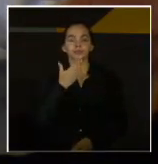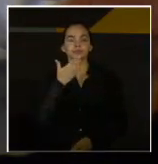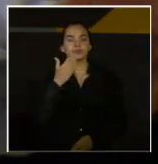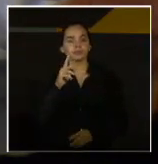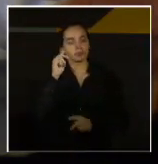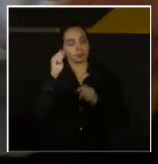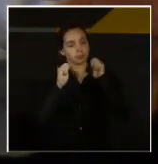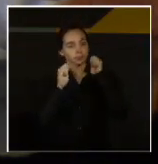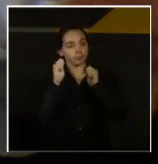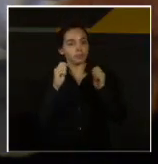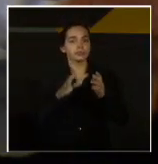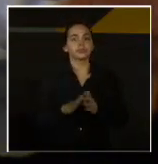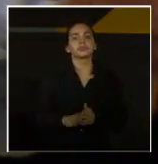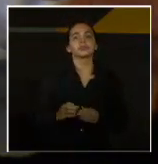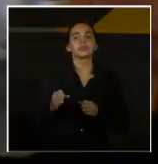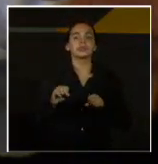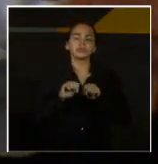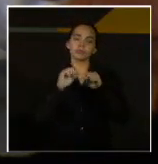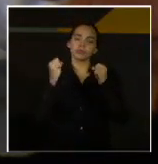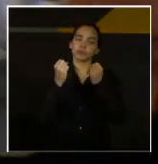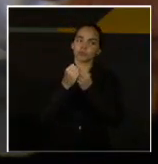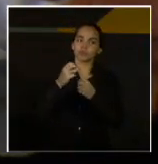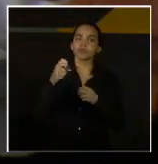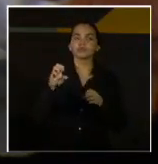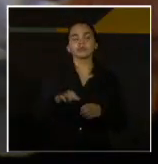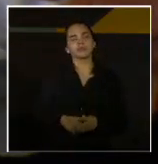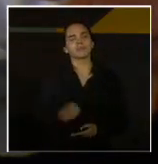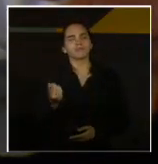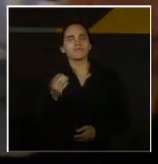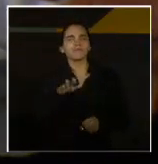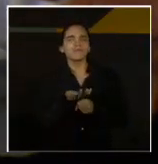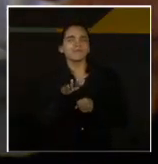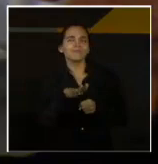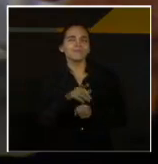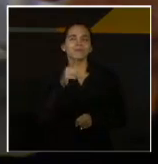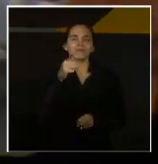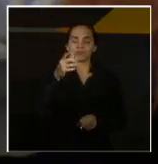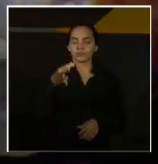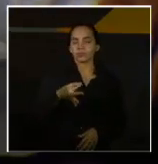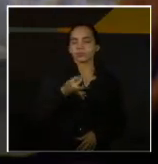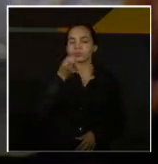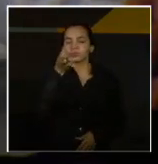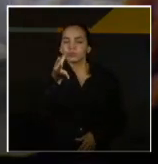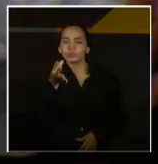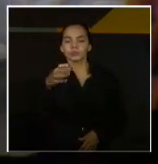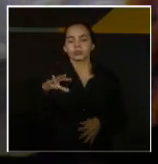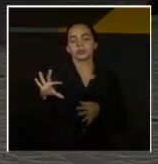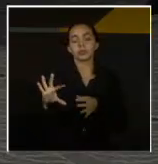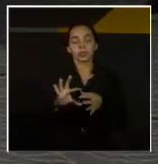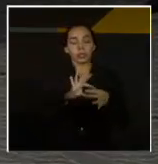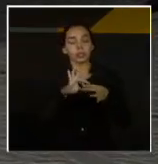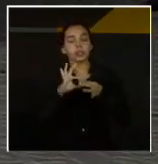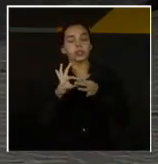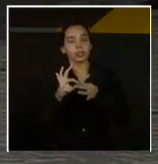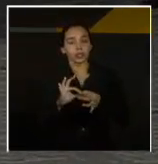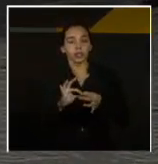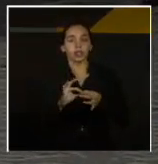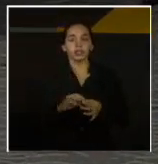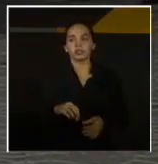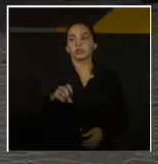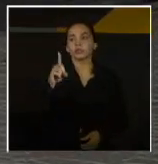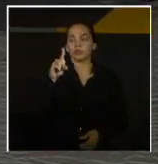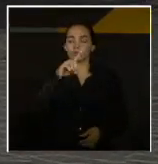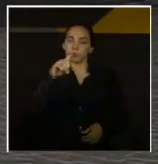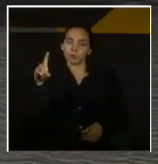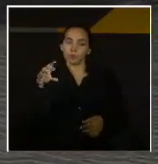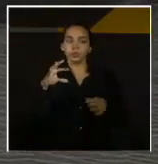tema de la sociedad civil organizada, ¿cuál sería su propuesta para hacer una alianza con 1,000